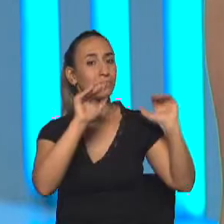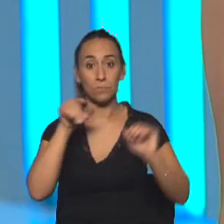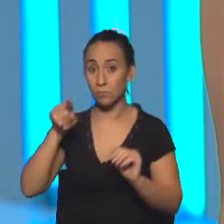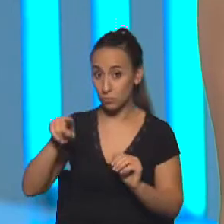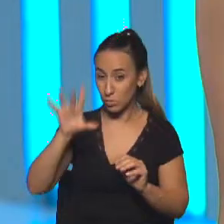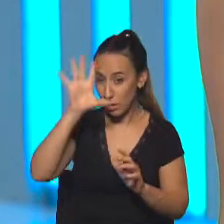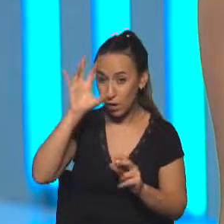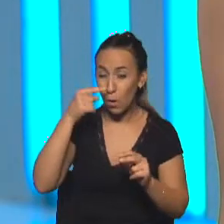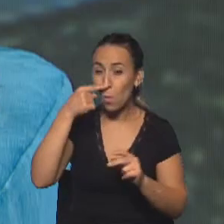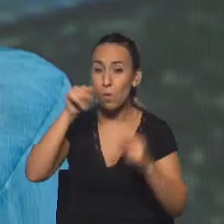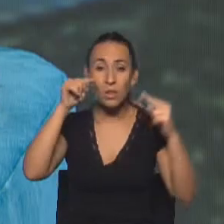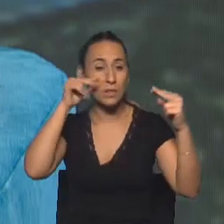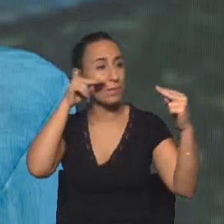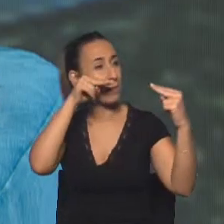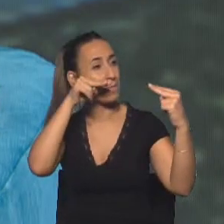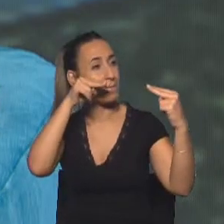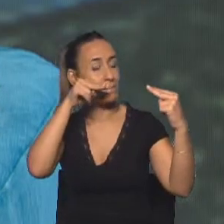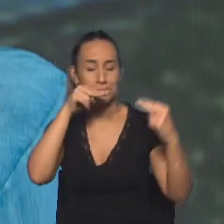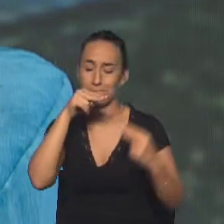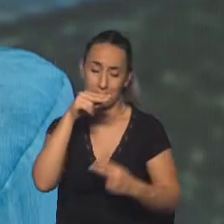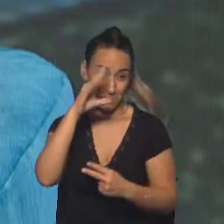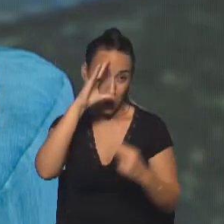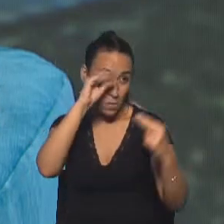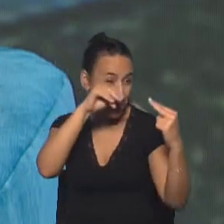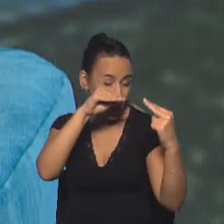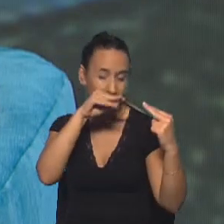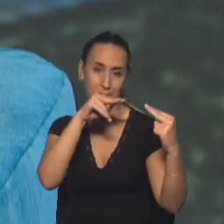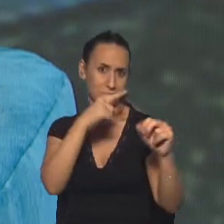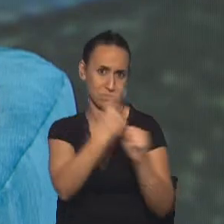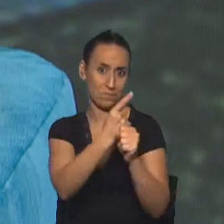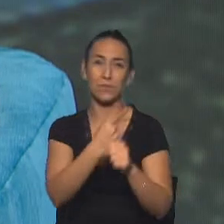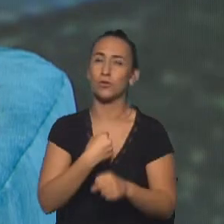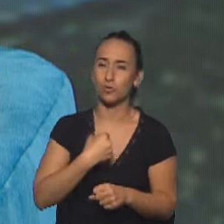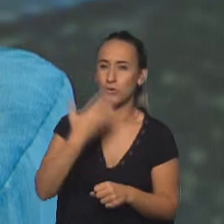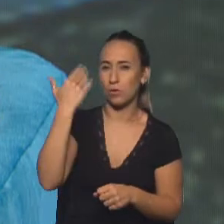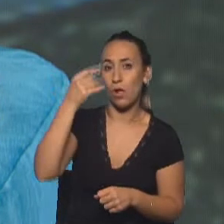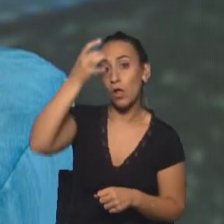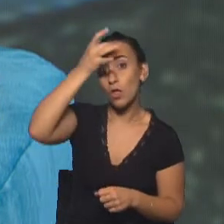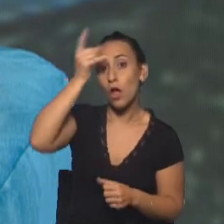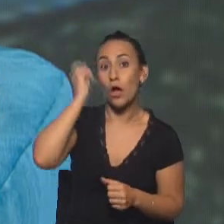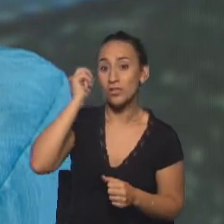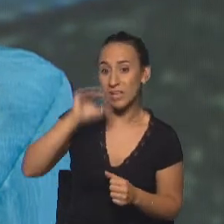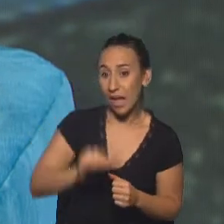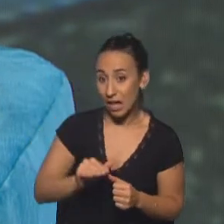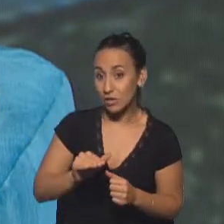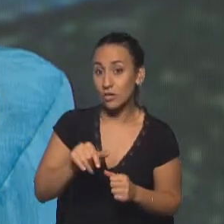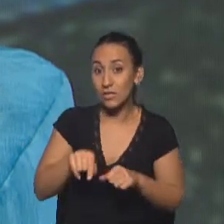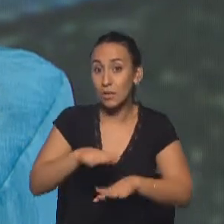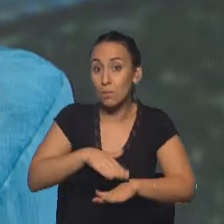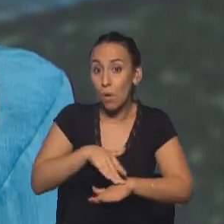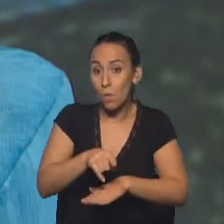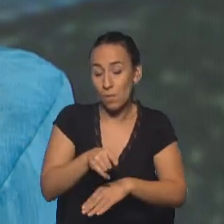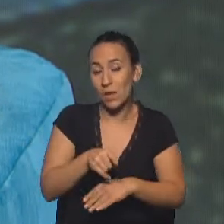mirada? No. No. No, tenía 12 años y fue toda una revolución